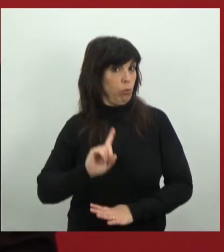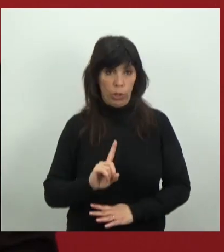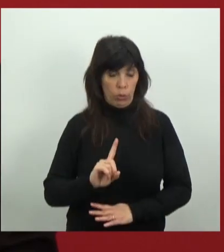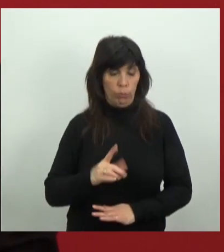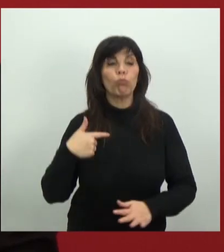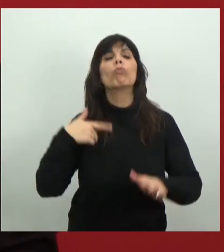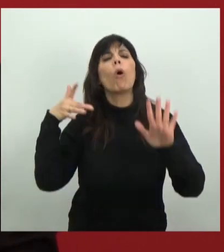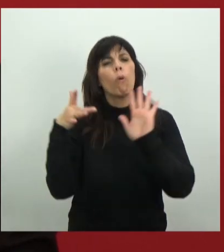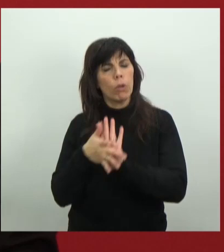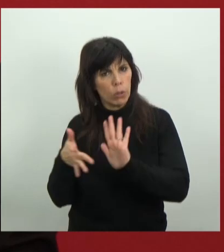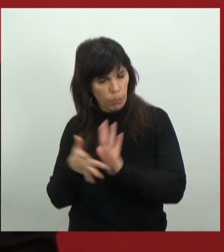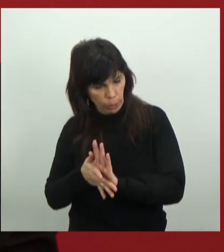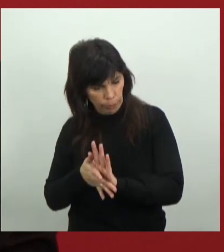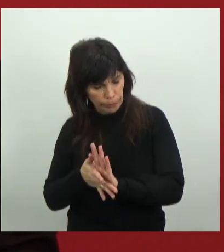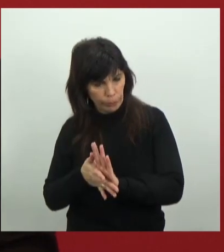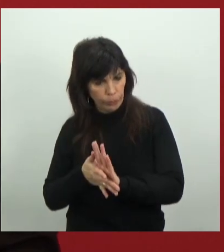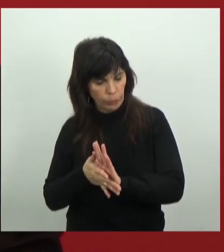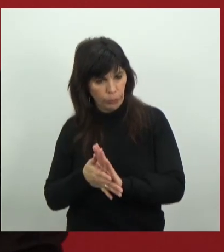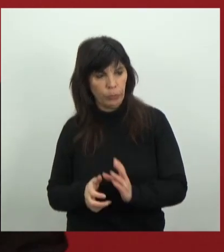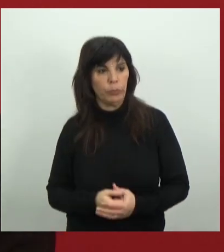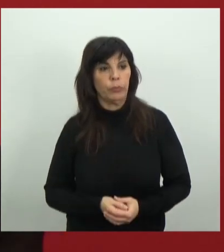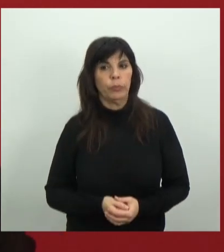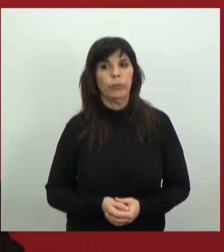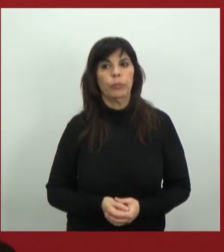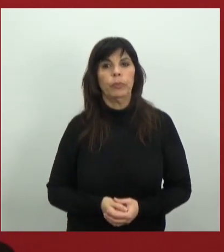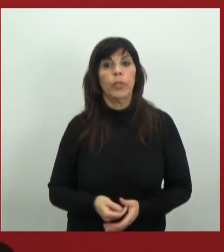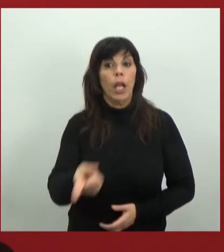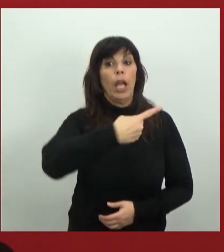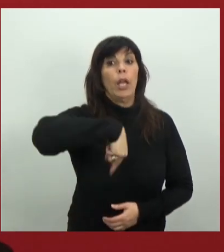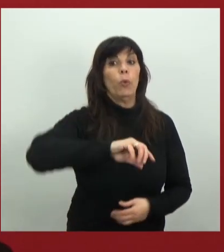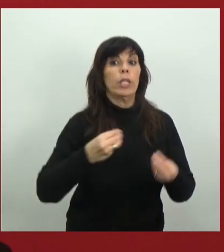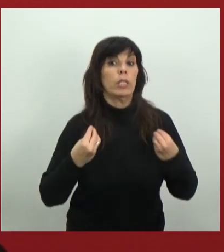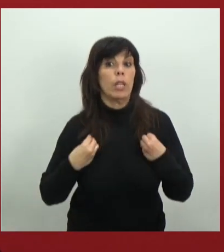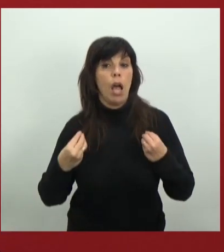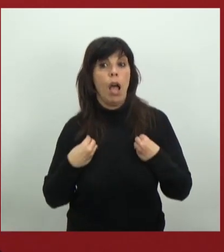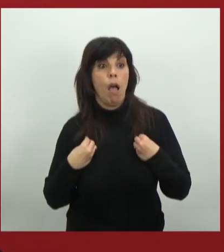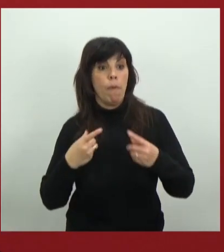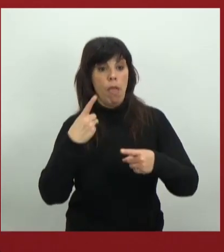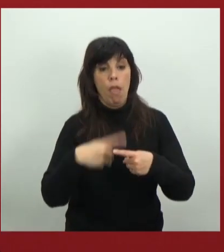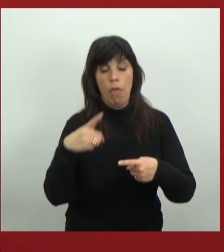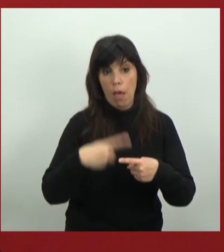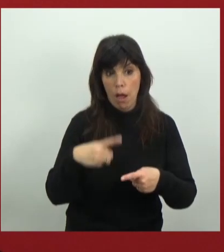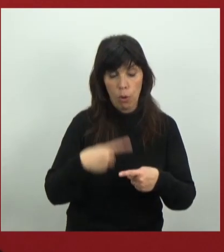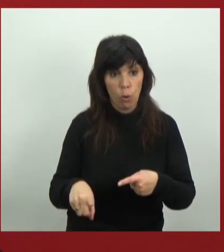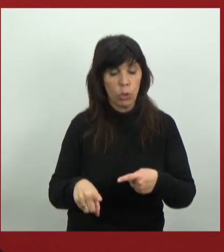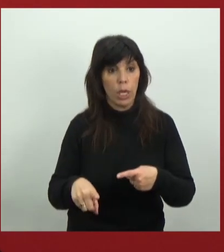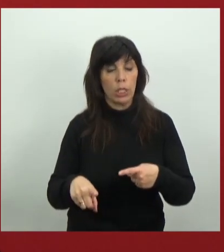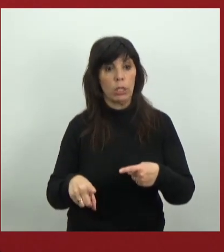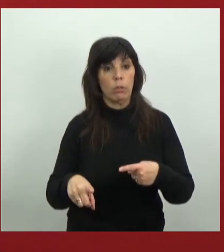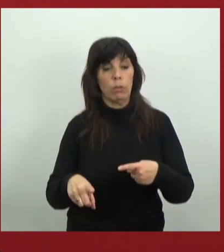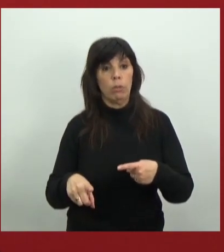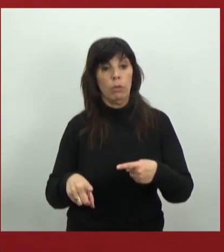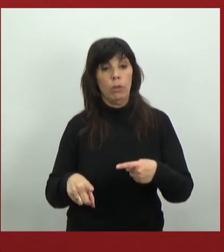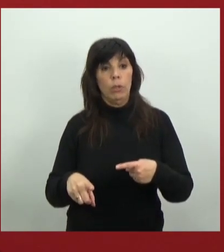Me explico. Hay cosas en nuestra vida que pueden tener como fuente un